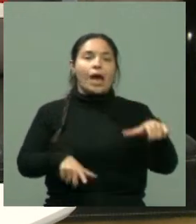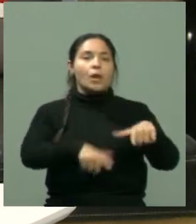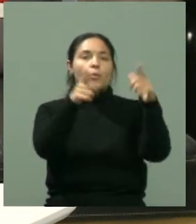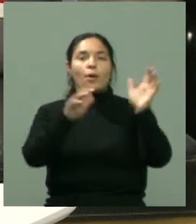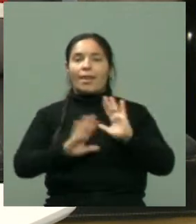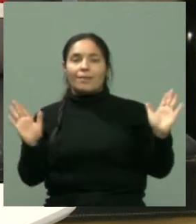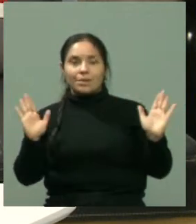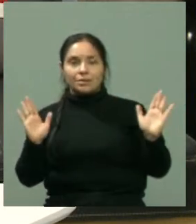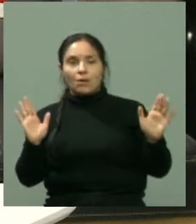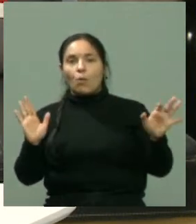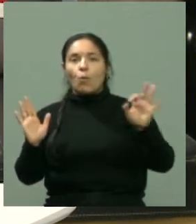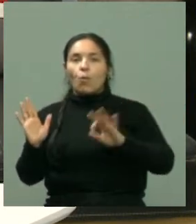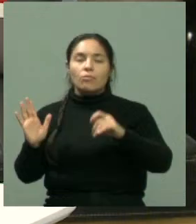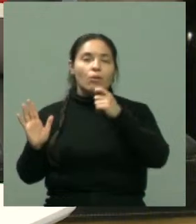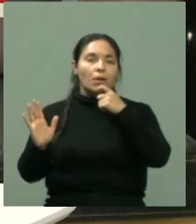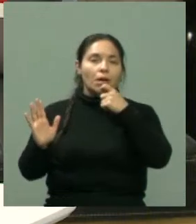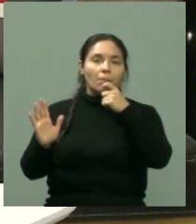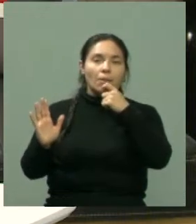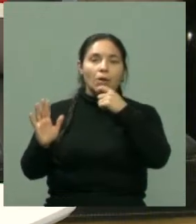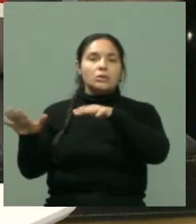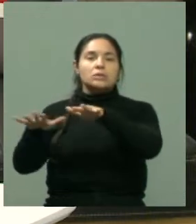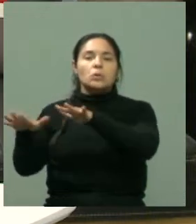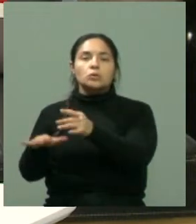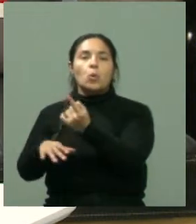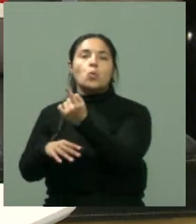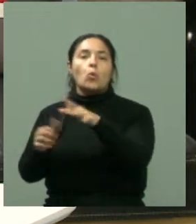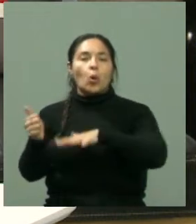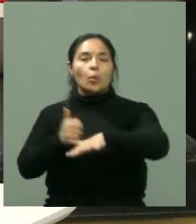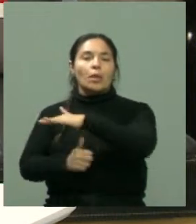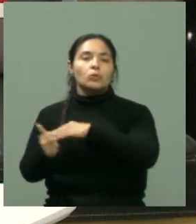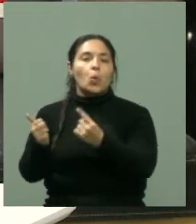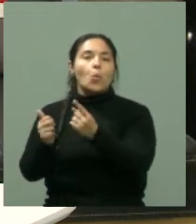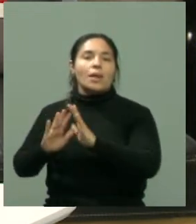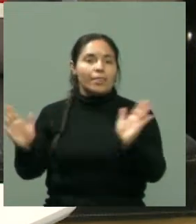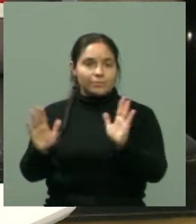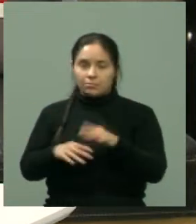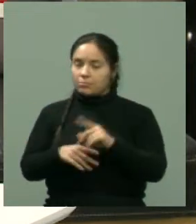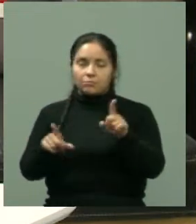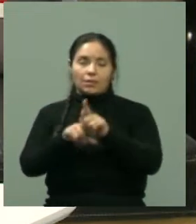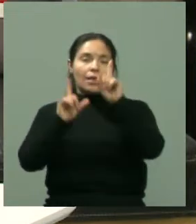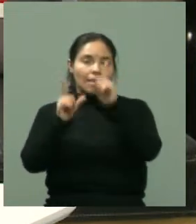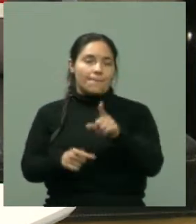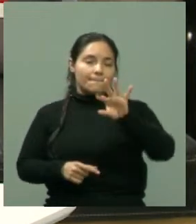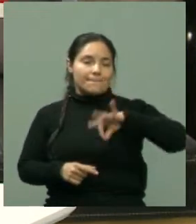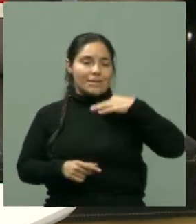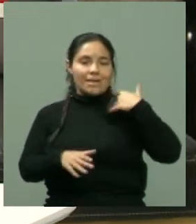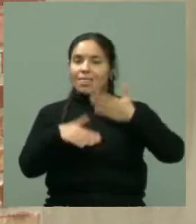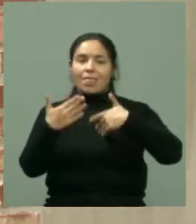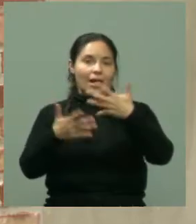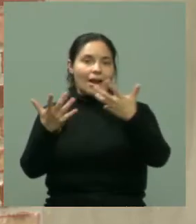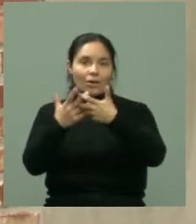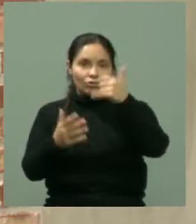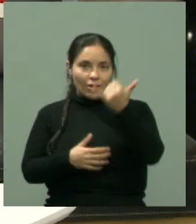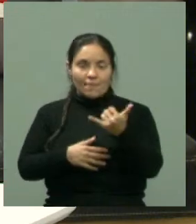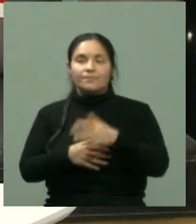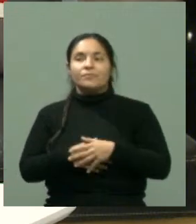o a una situación o a un contexto, sino que también está relacionado con su vida. Sí. No sé, a nosotros siempre nos